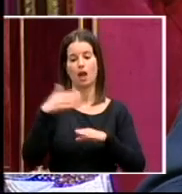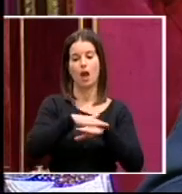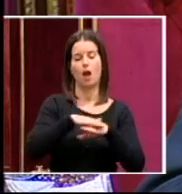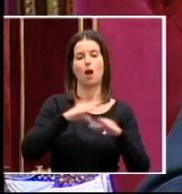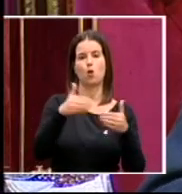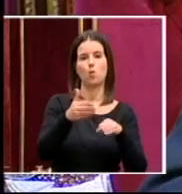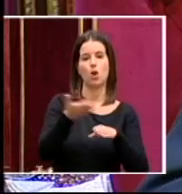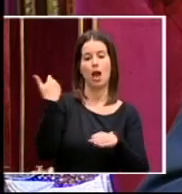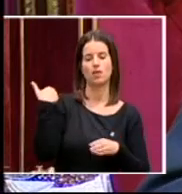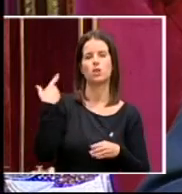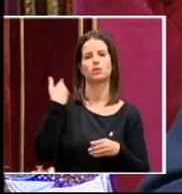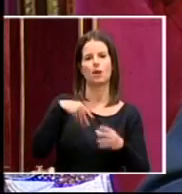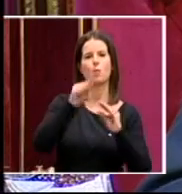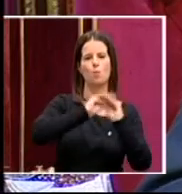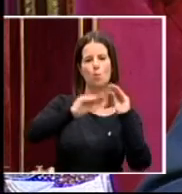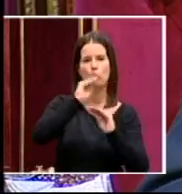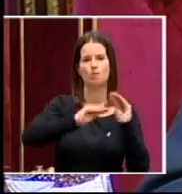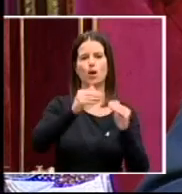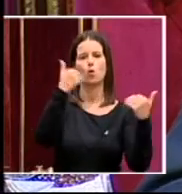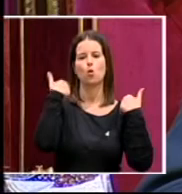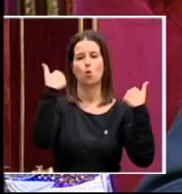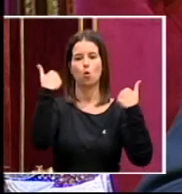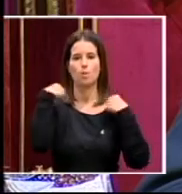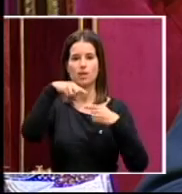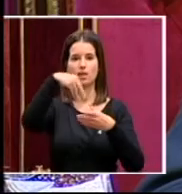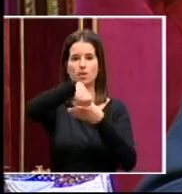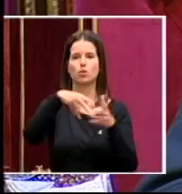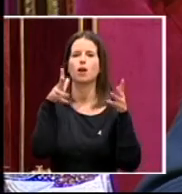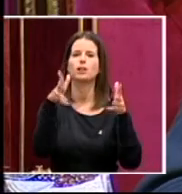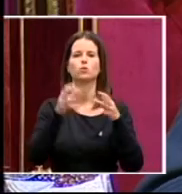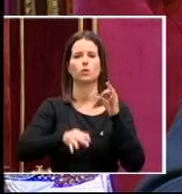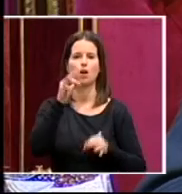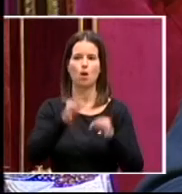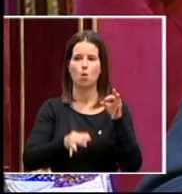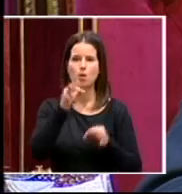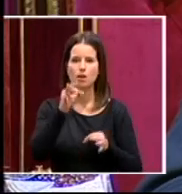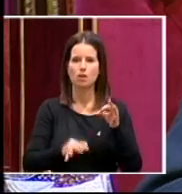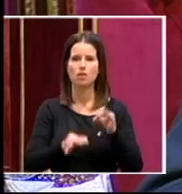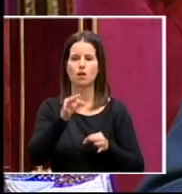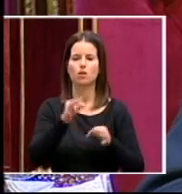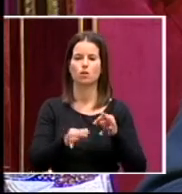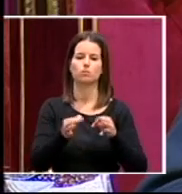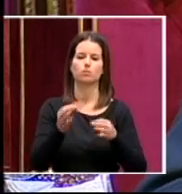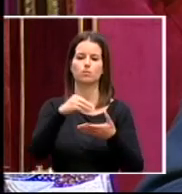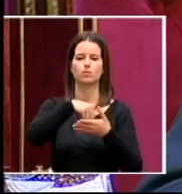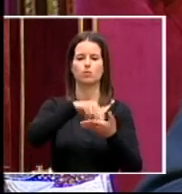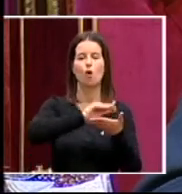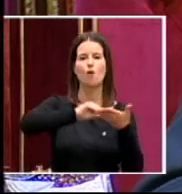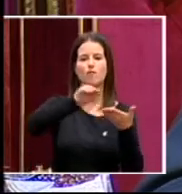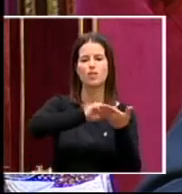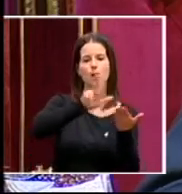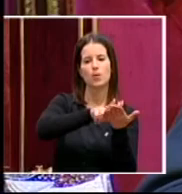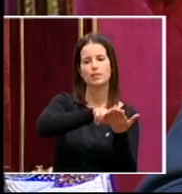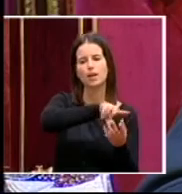anterior, se hizo una modificación de competencias desde la asesoría jurídica en relación a la oficina hipotecaria a